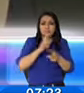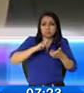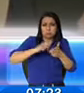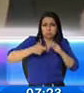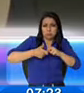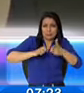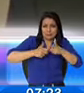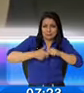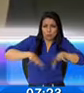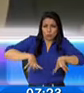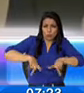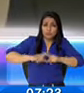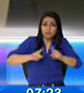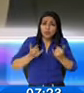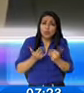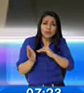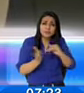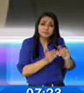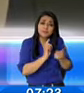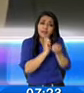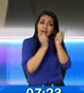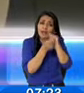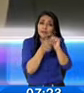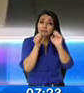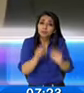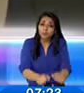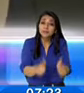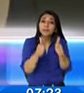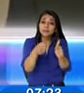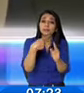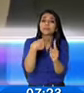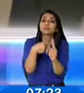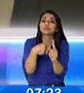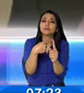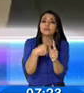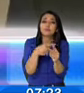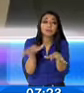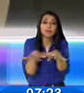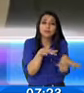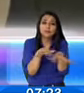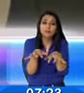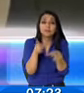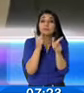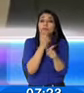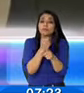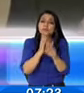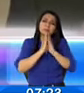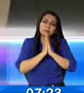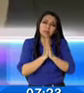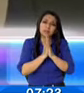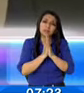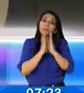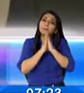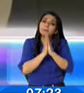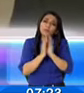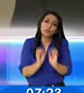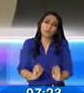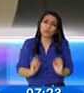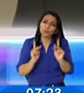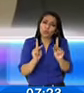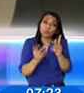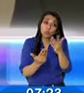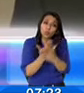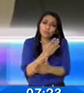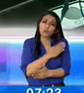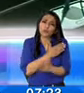ha cambiado y que puede hacer las cosas de manera correcta. Y eso es lo que estamos pidiendo. Estamos pidiendo una oportunidad